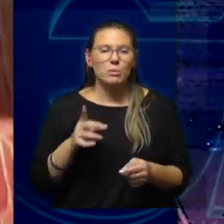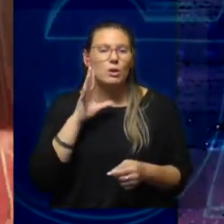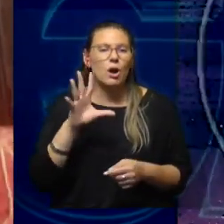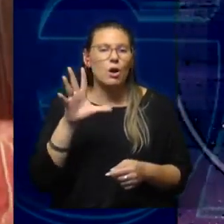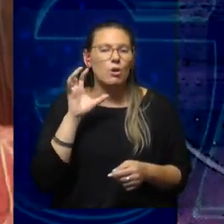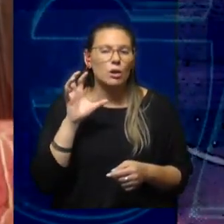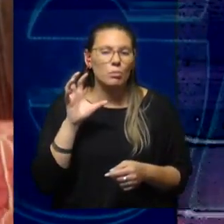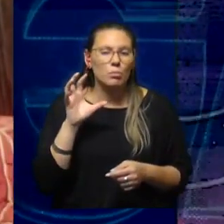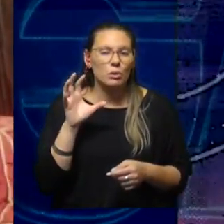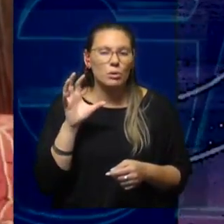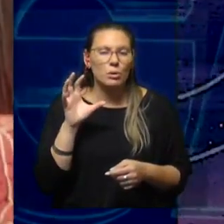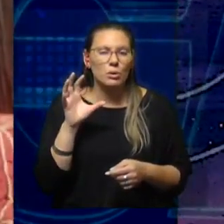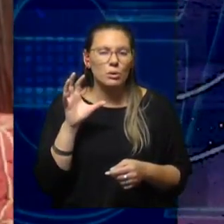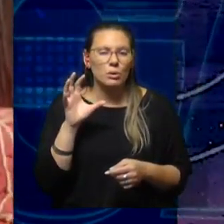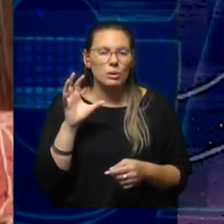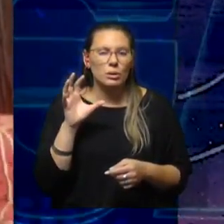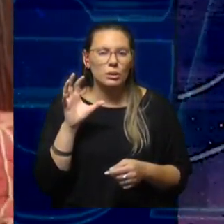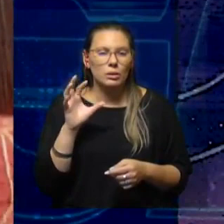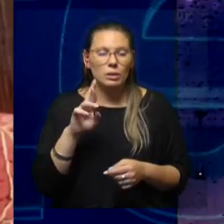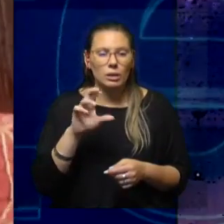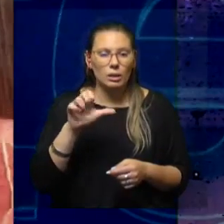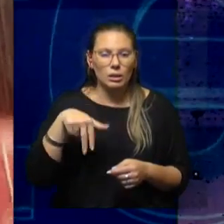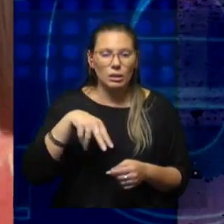también un montón de memorias de Renzo